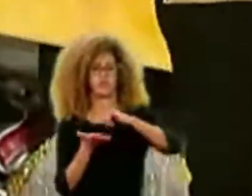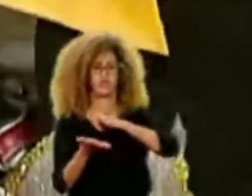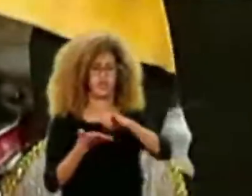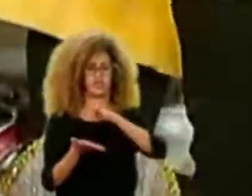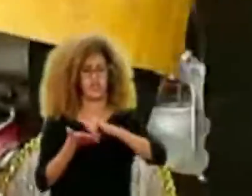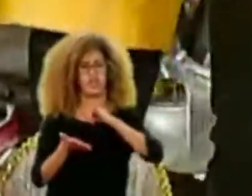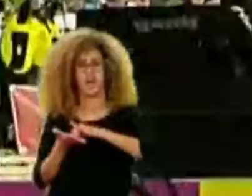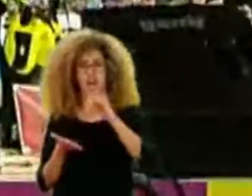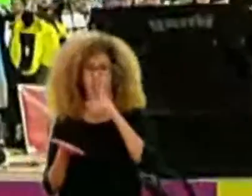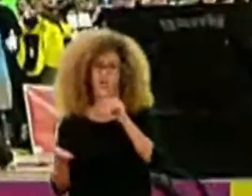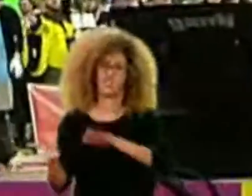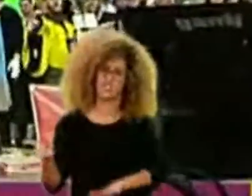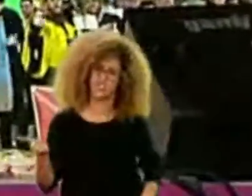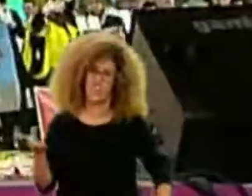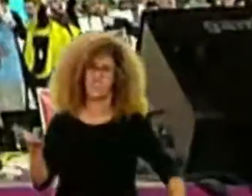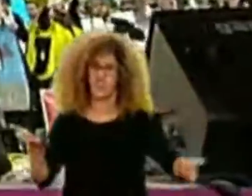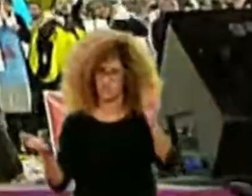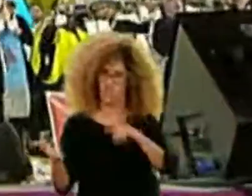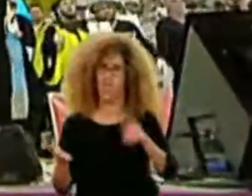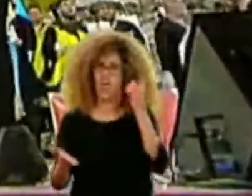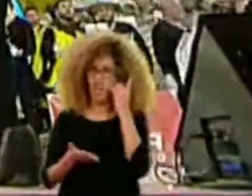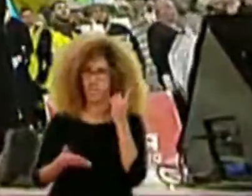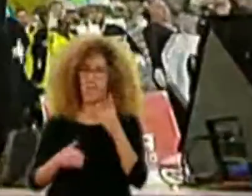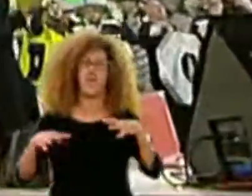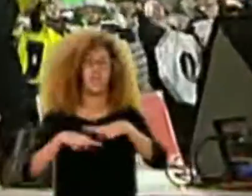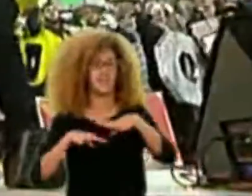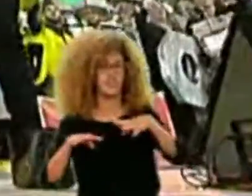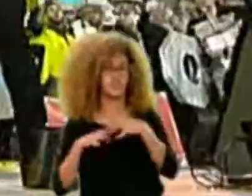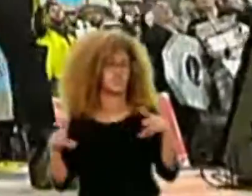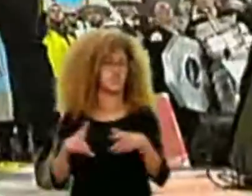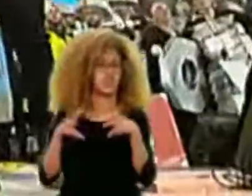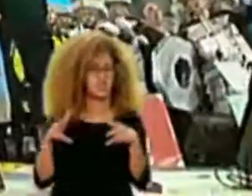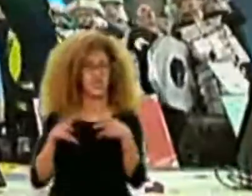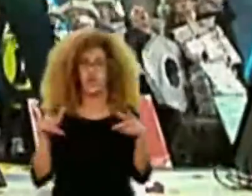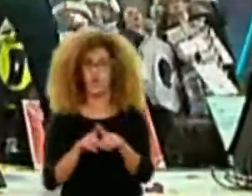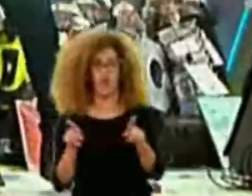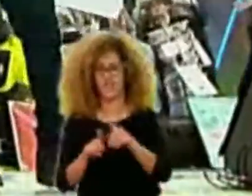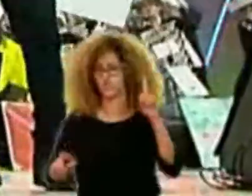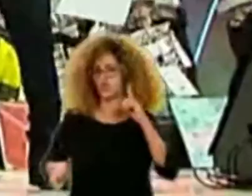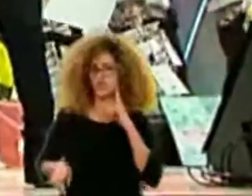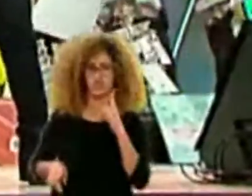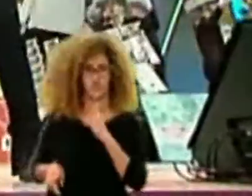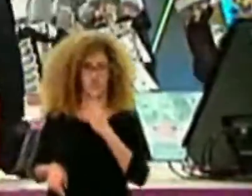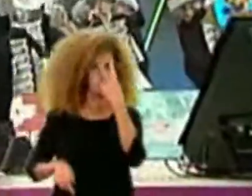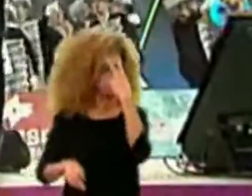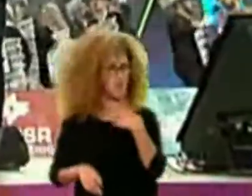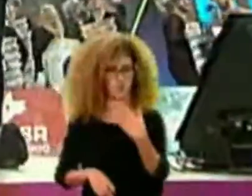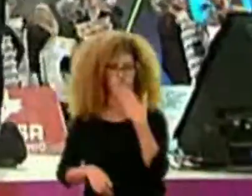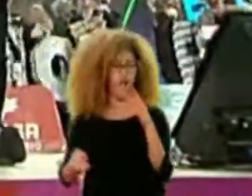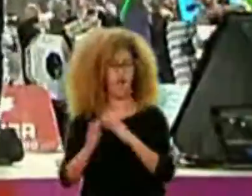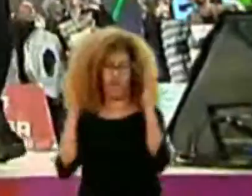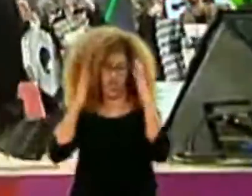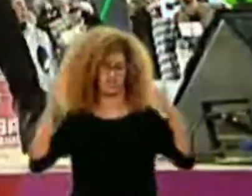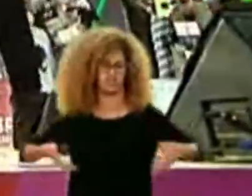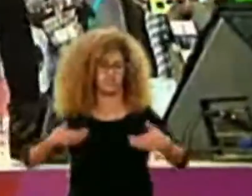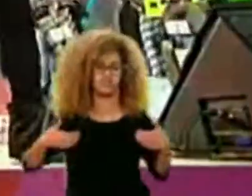la distancia. Las redes sociales nos han convertido sordo, ciego y mudo en los tres monitos.